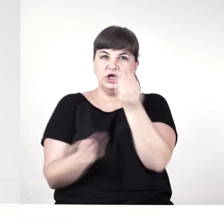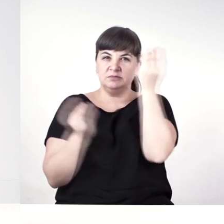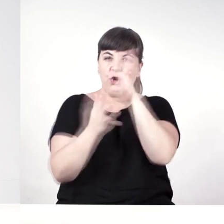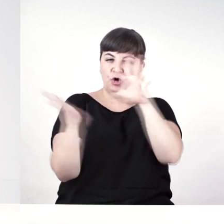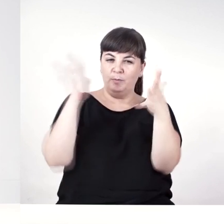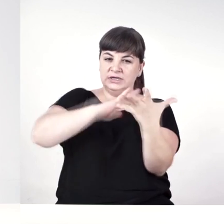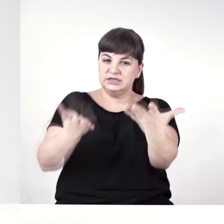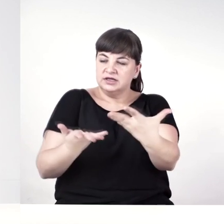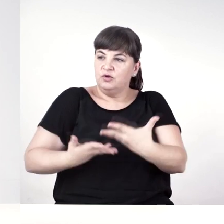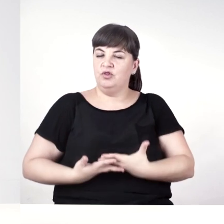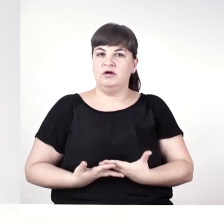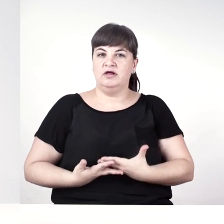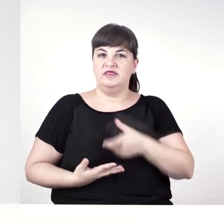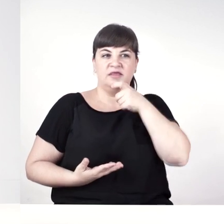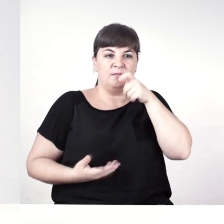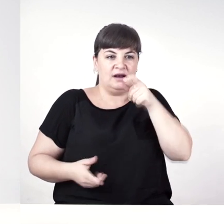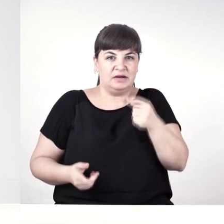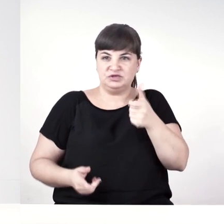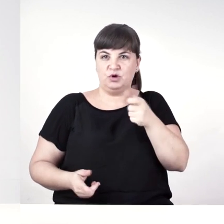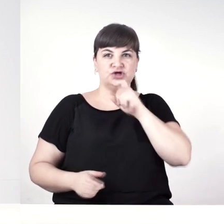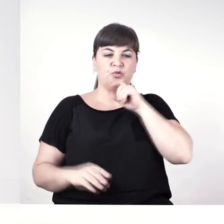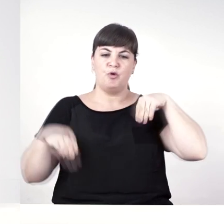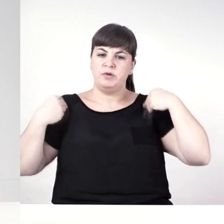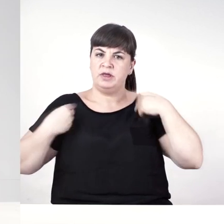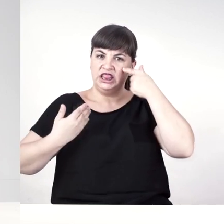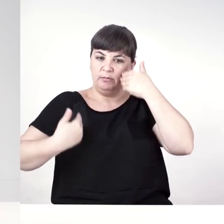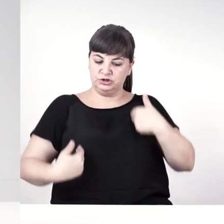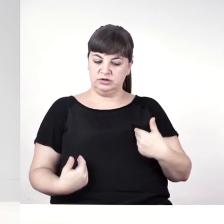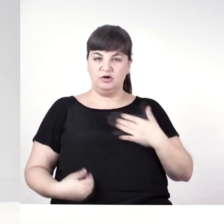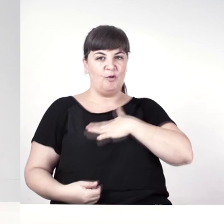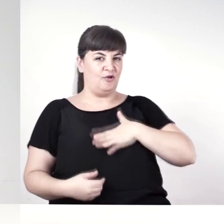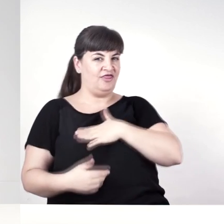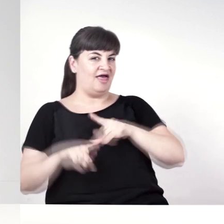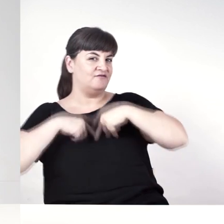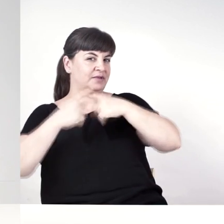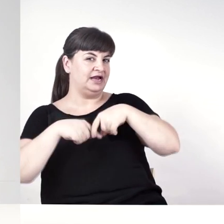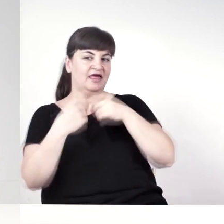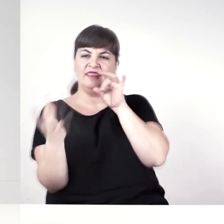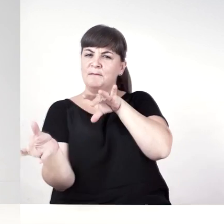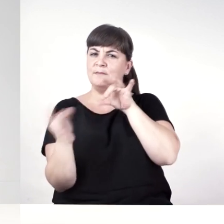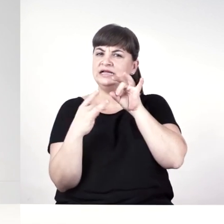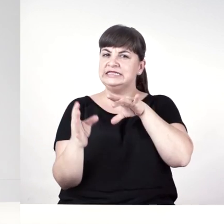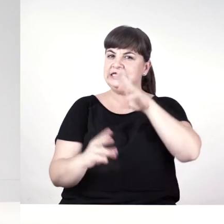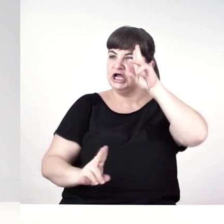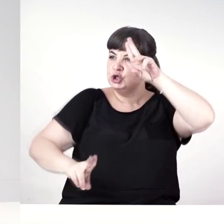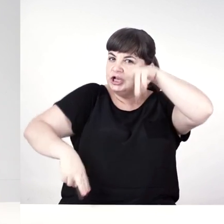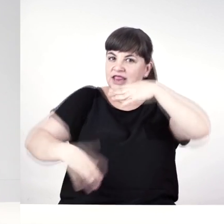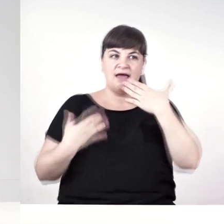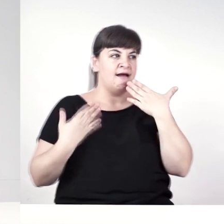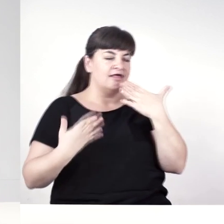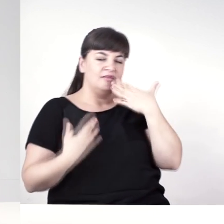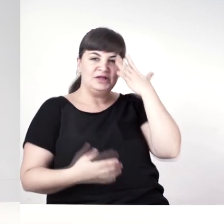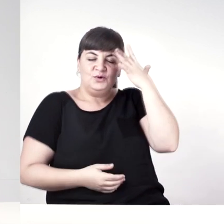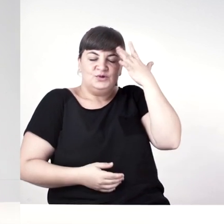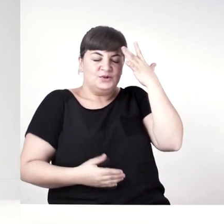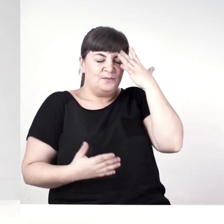no se puede definir así con pocas palabras. Es como una vivencia personal. Comodidad y familiaridad. Empatía, tolerancia. Agradecimiento,